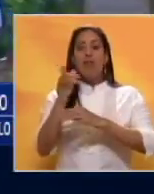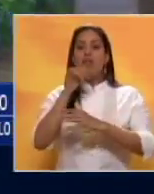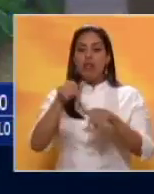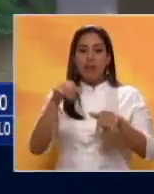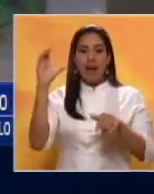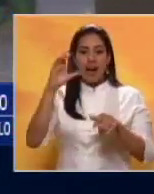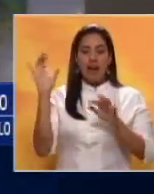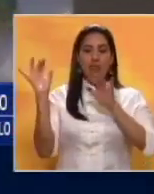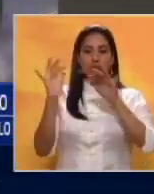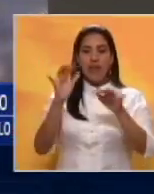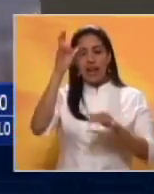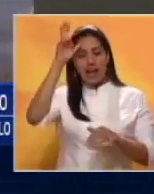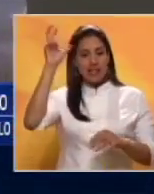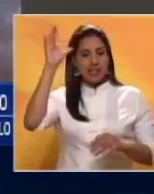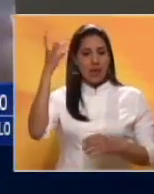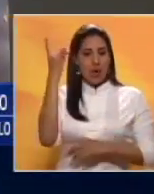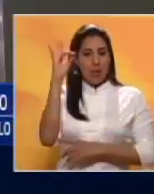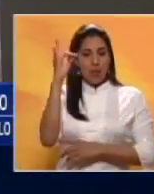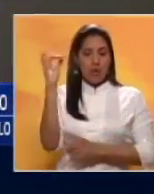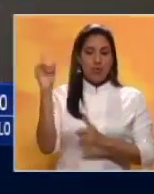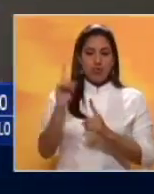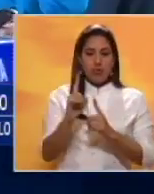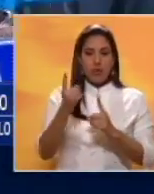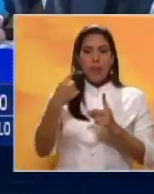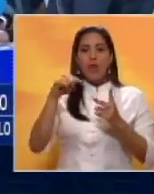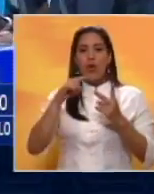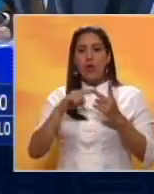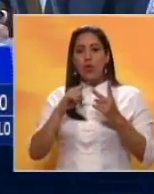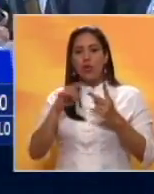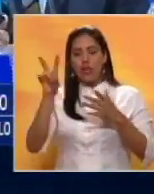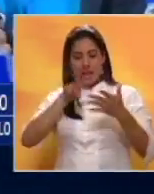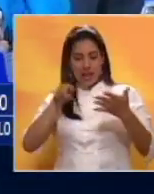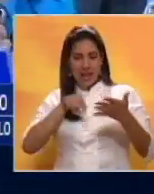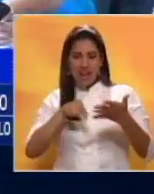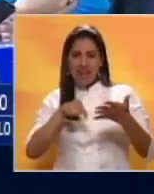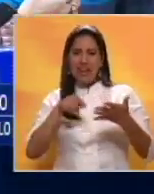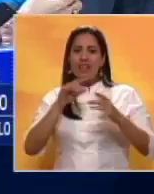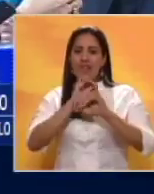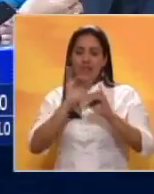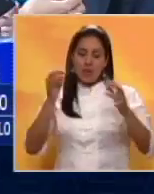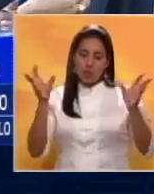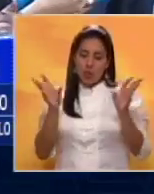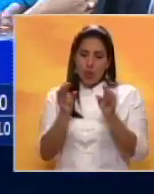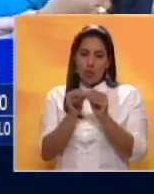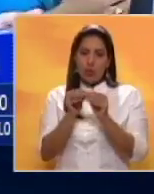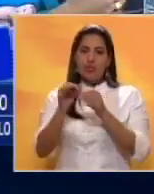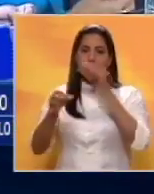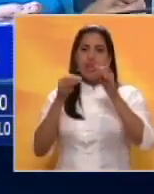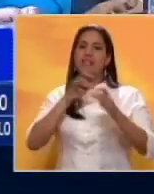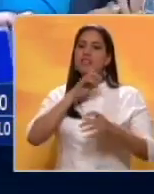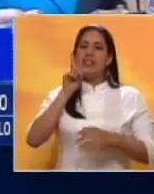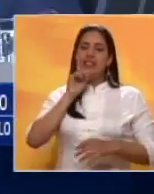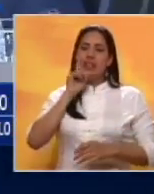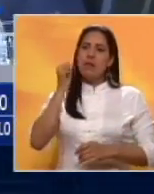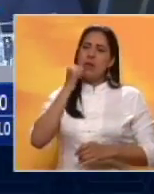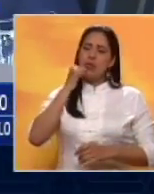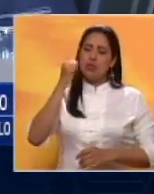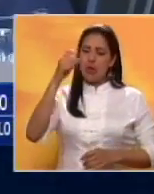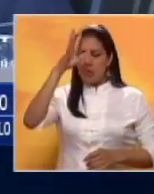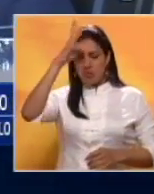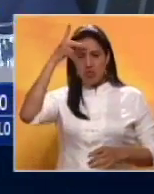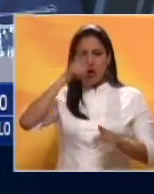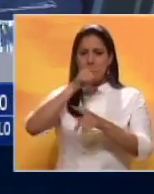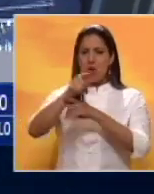en Caracas. El canciller boliviano David Chonquenchua leyó la declaración final en la cual calificaron como arbitrarias